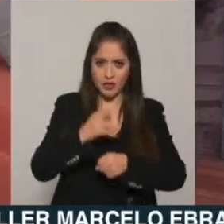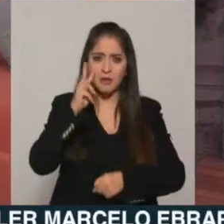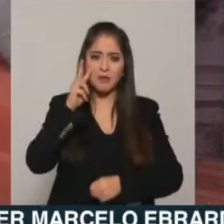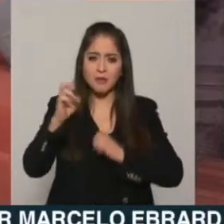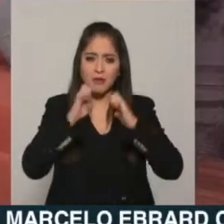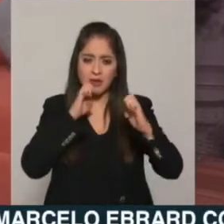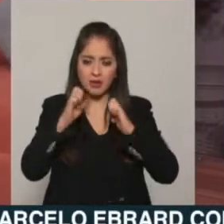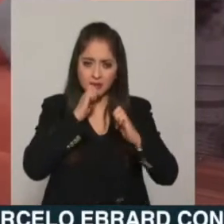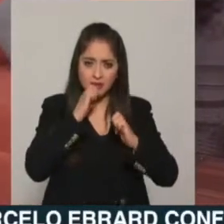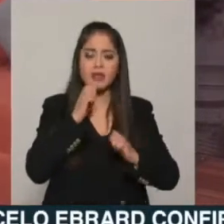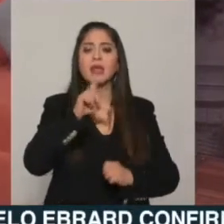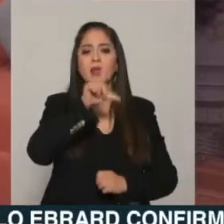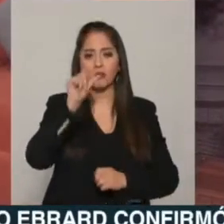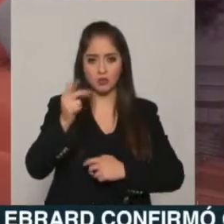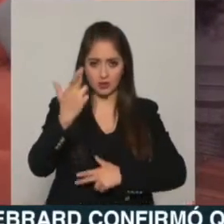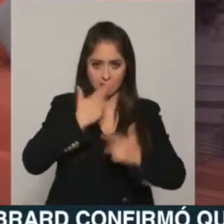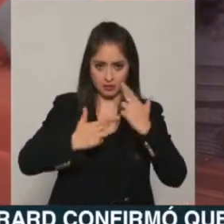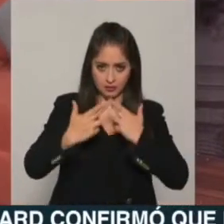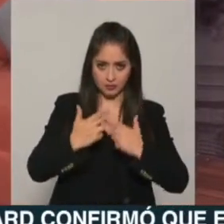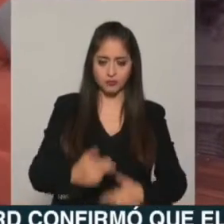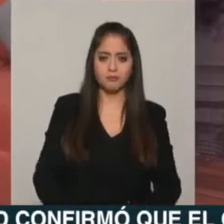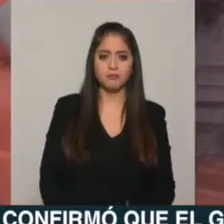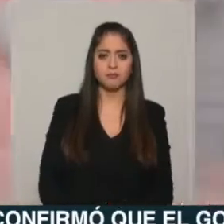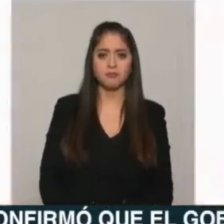usted, ¿le parece? Esto es lo que dice la audiencia capitalina.